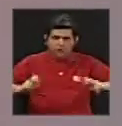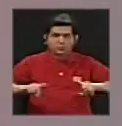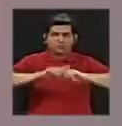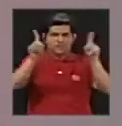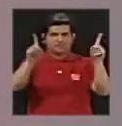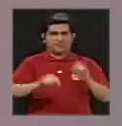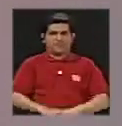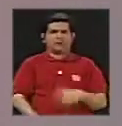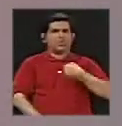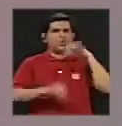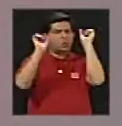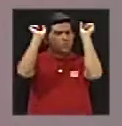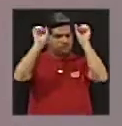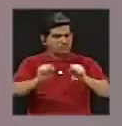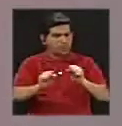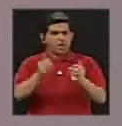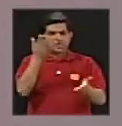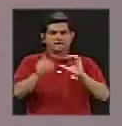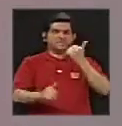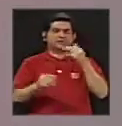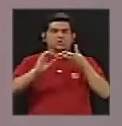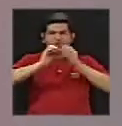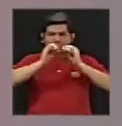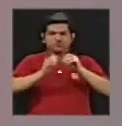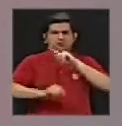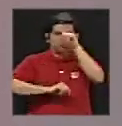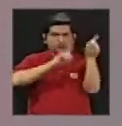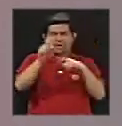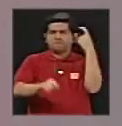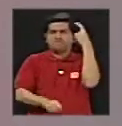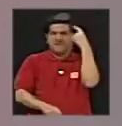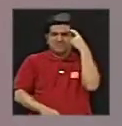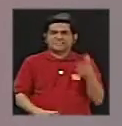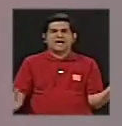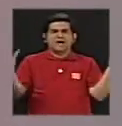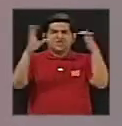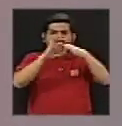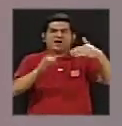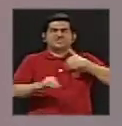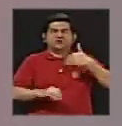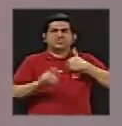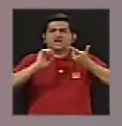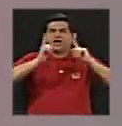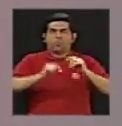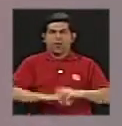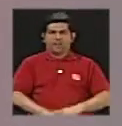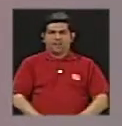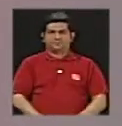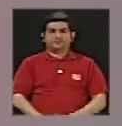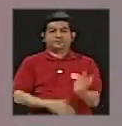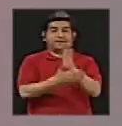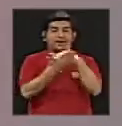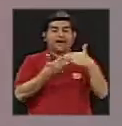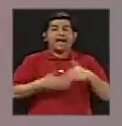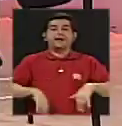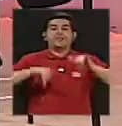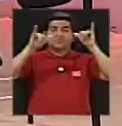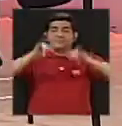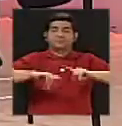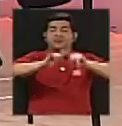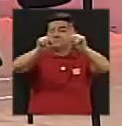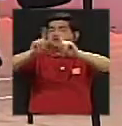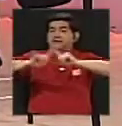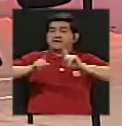si uno pudiera, con otros datos de la encuesta, pensar qué podría estar relacionado con eso, algo que está presente en